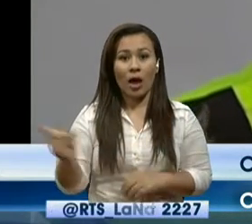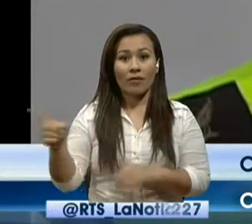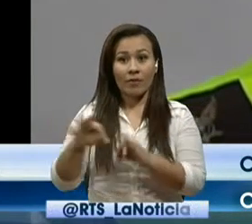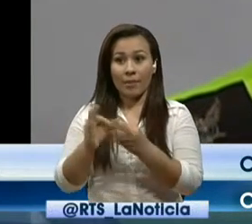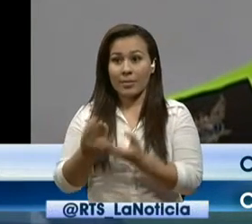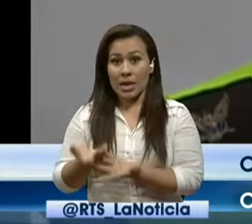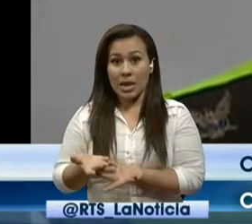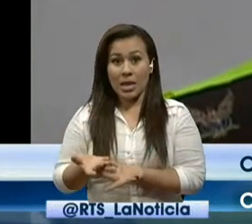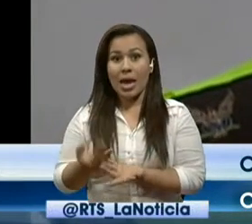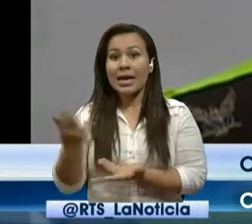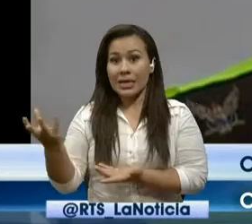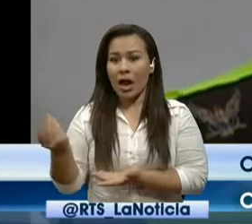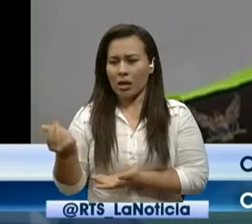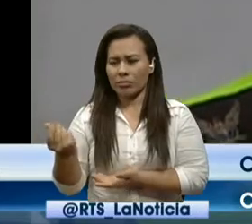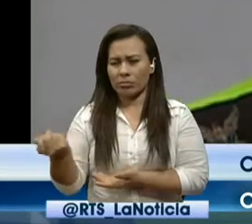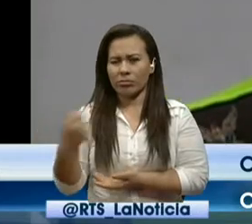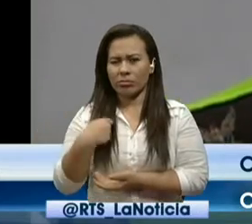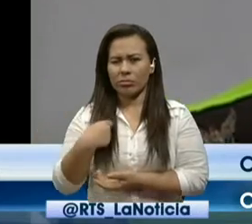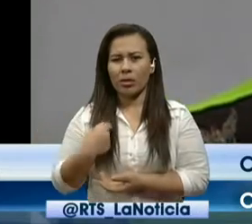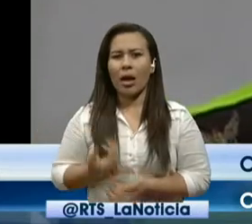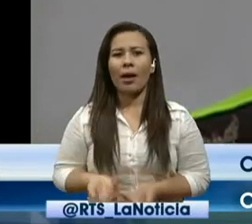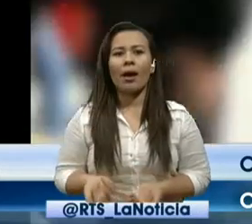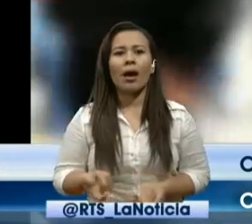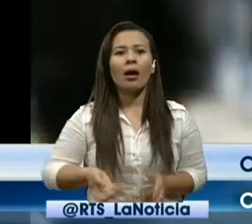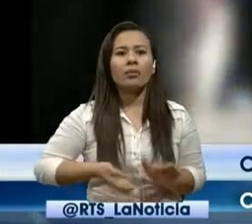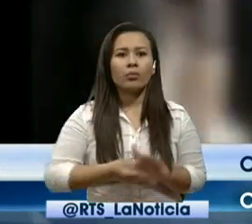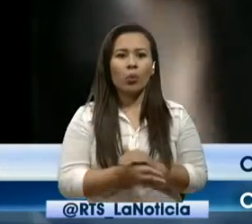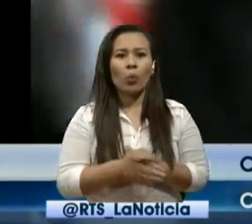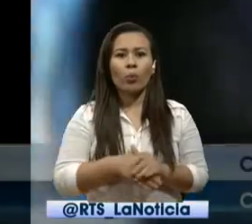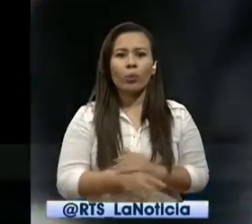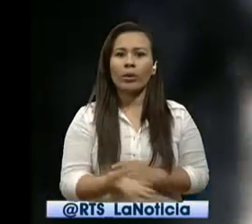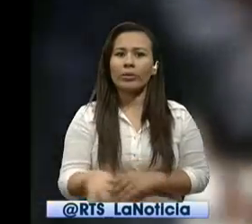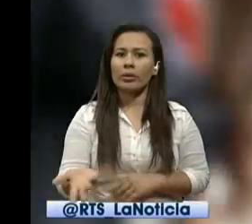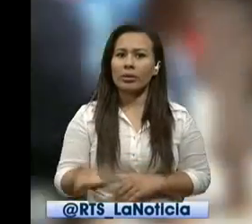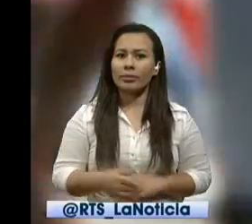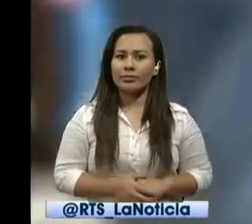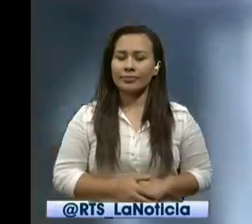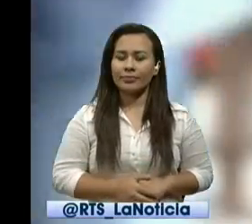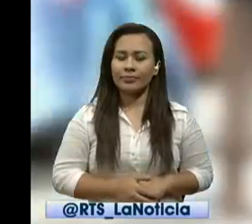familiares por el ingreso de estos objetos. Informó Julio César Saona.